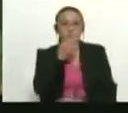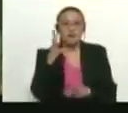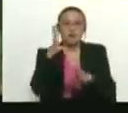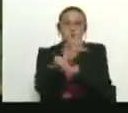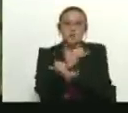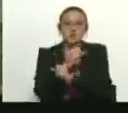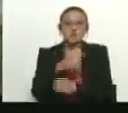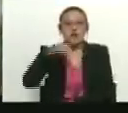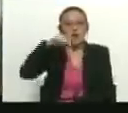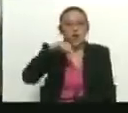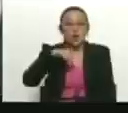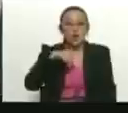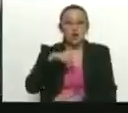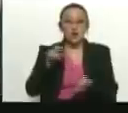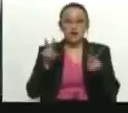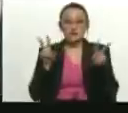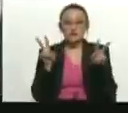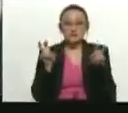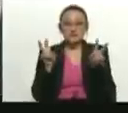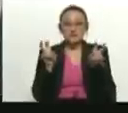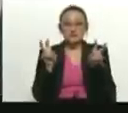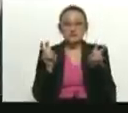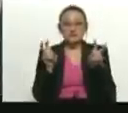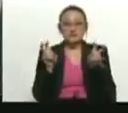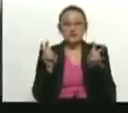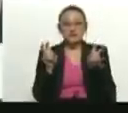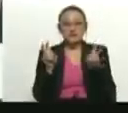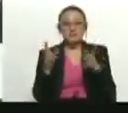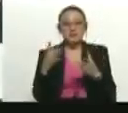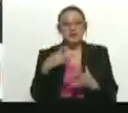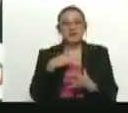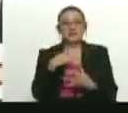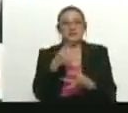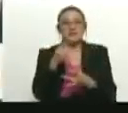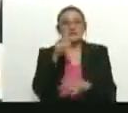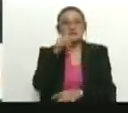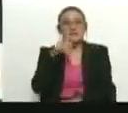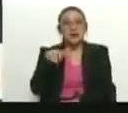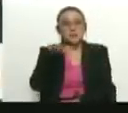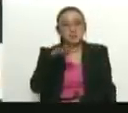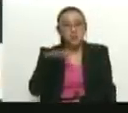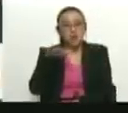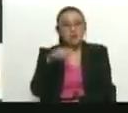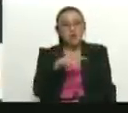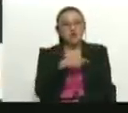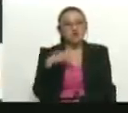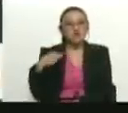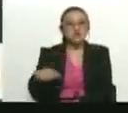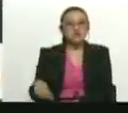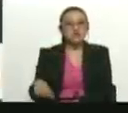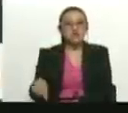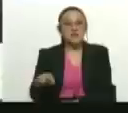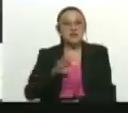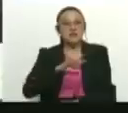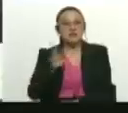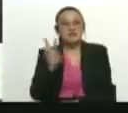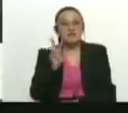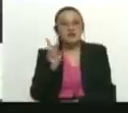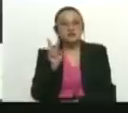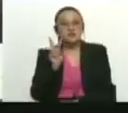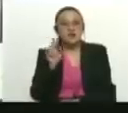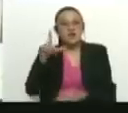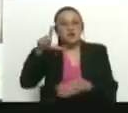a tratar unos temas que le interesa al pueblo de China, de Venezuela y de América